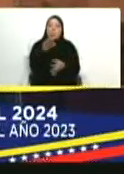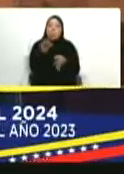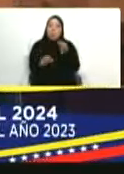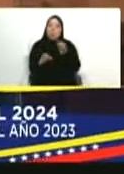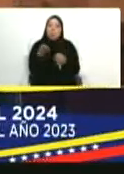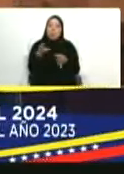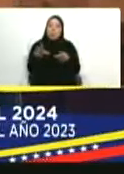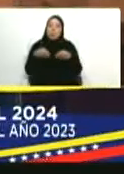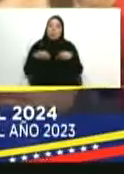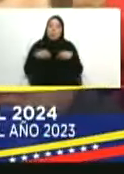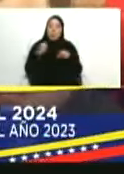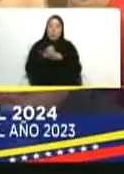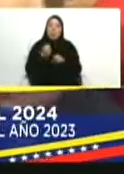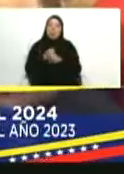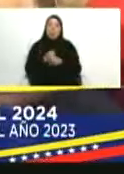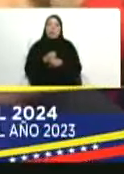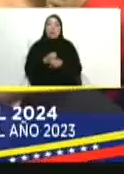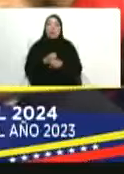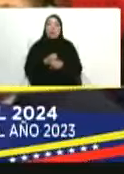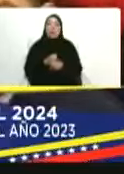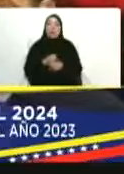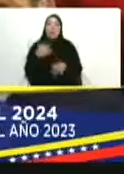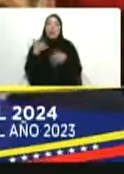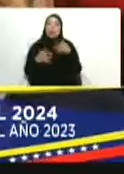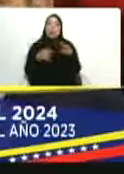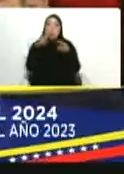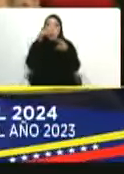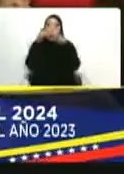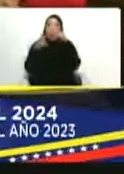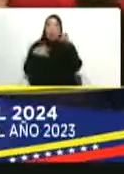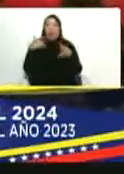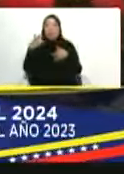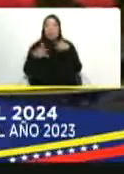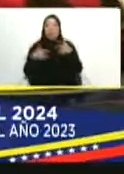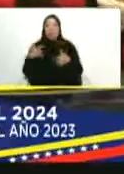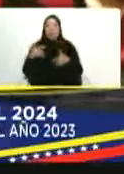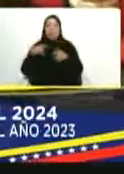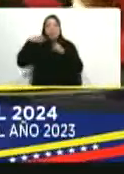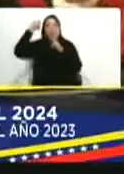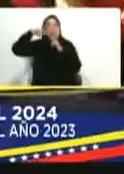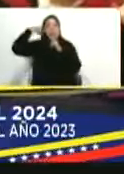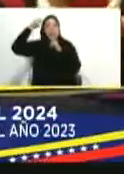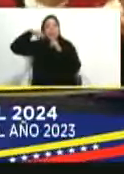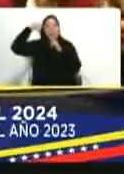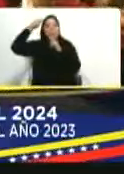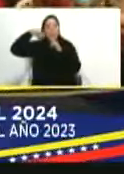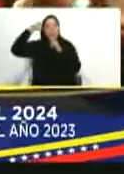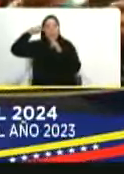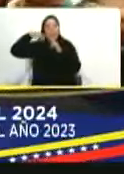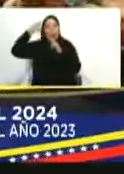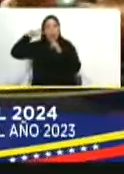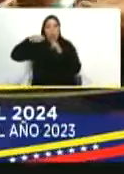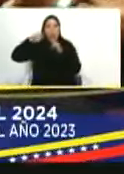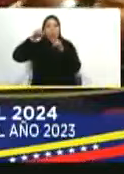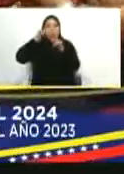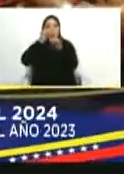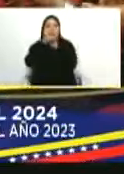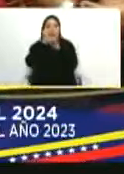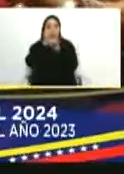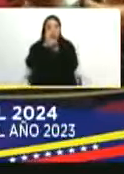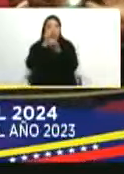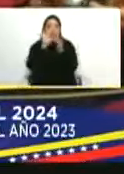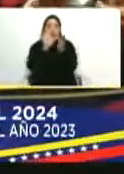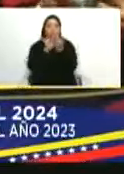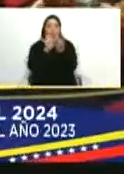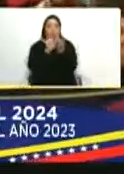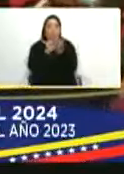otros haciendo seguimiento al acto a través de videoconferencia y están